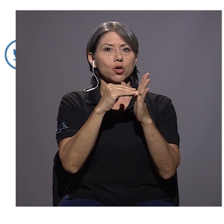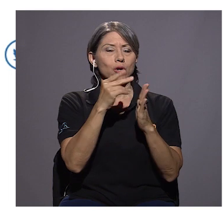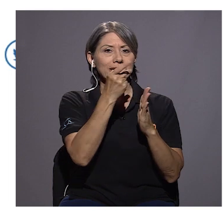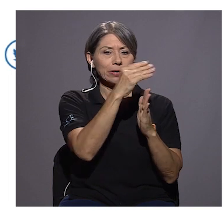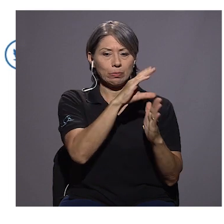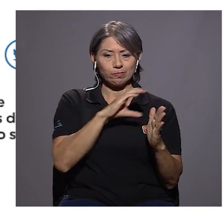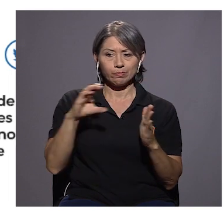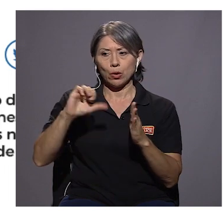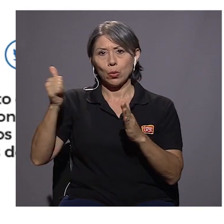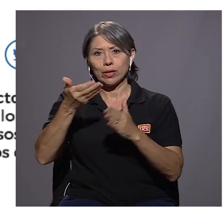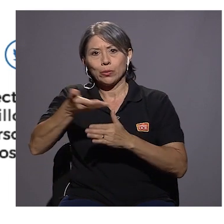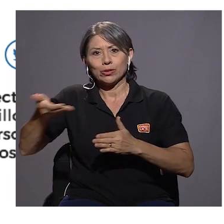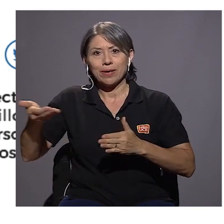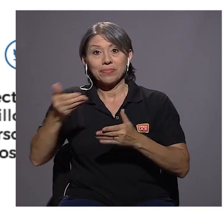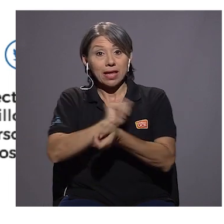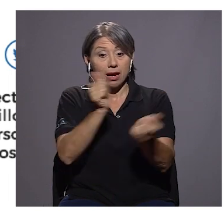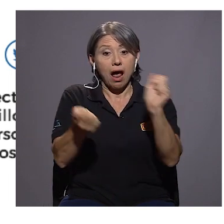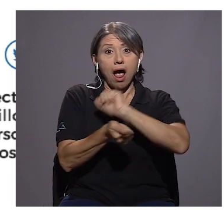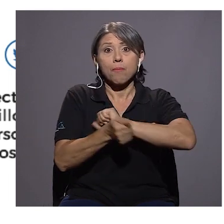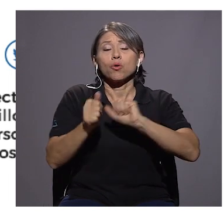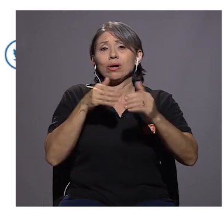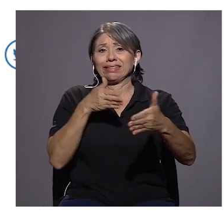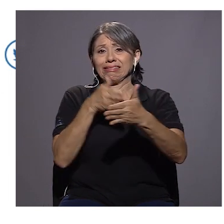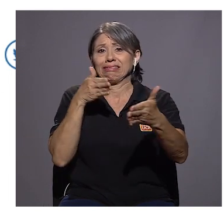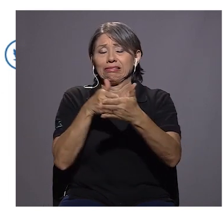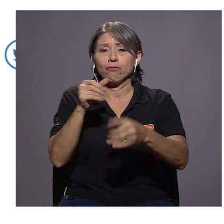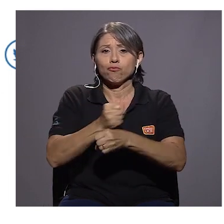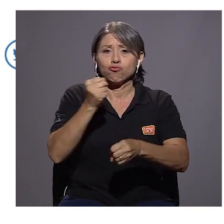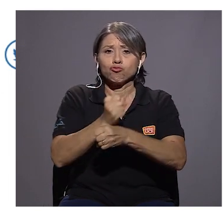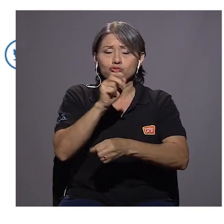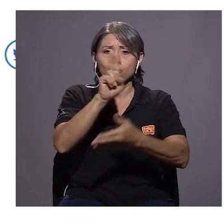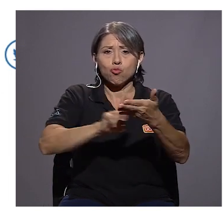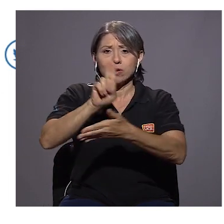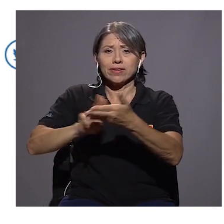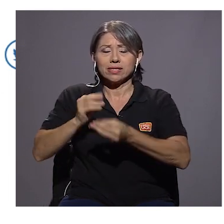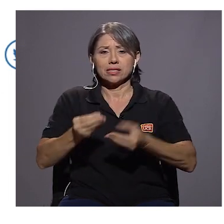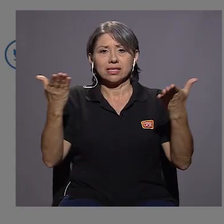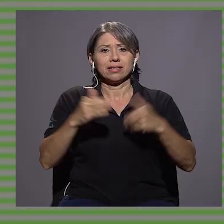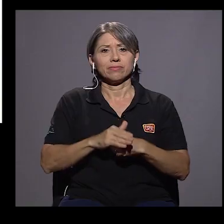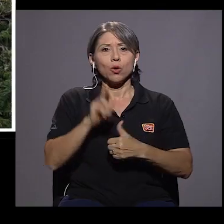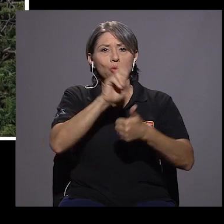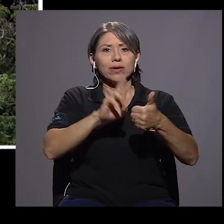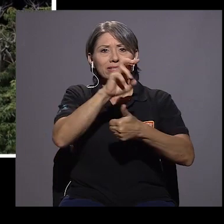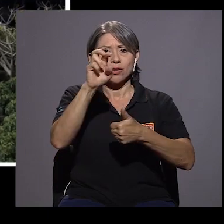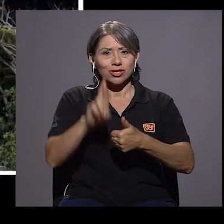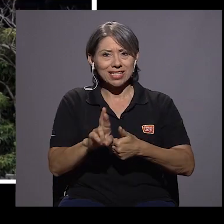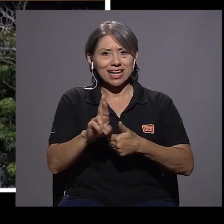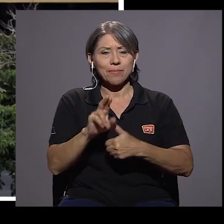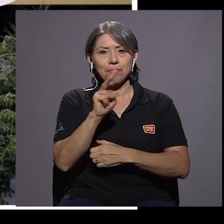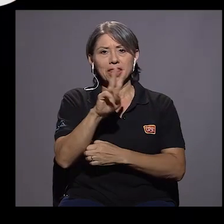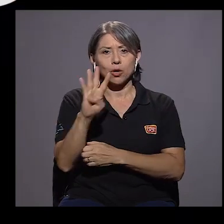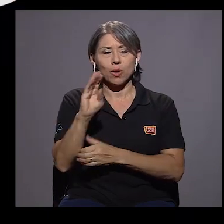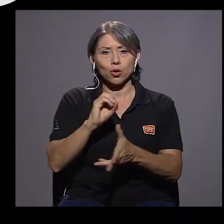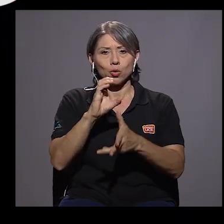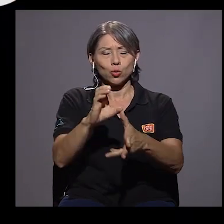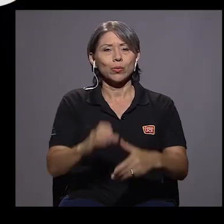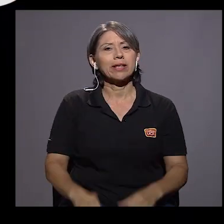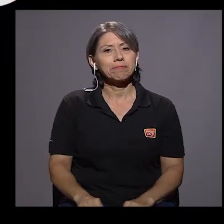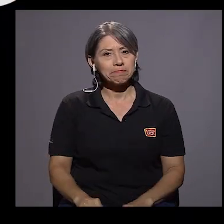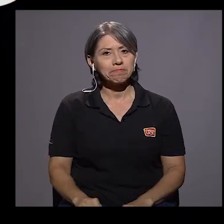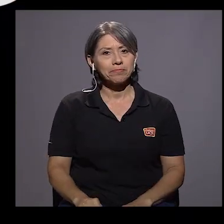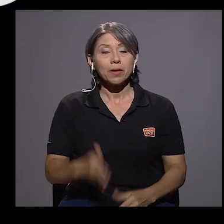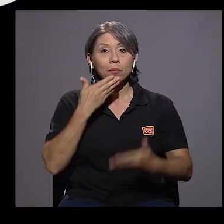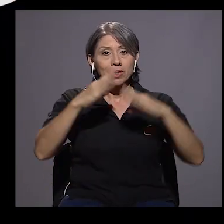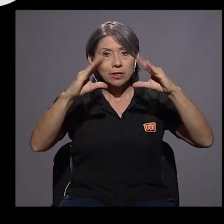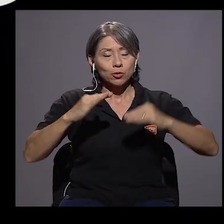70.000 millones del FES. El cambio en la transferencia presupuestaria afectaría gravemente el funcionamiento de las universidades estatales. Universidad de Costa Rica,